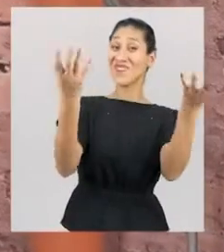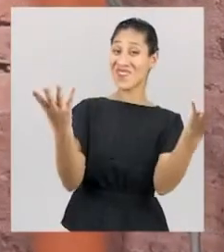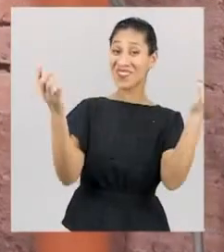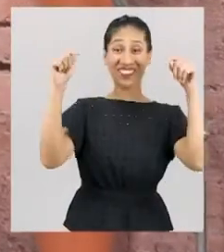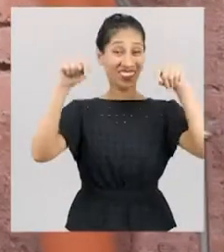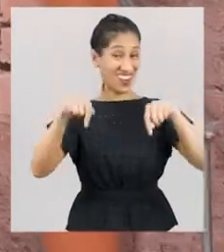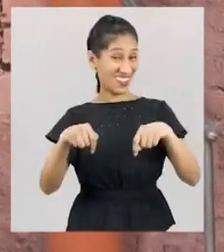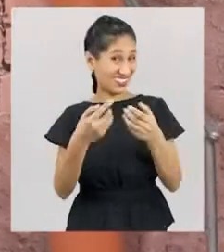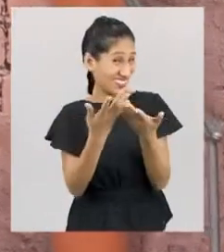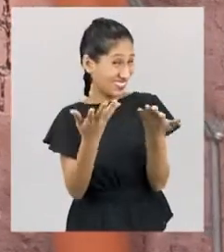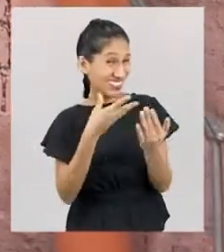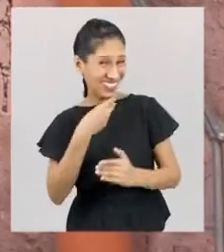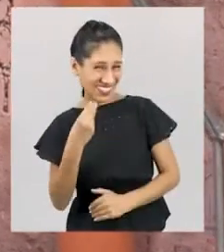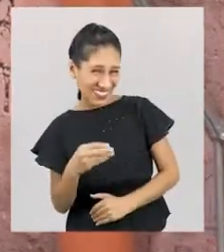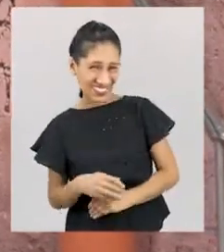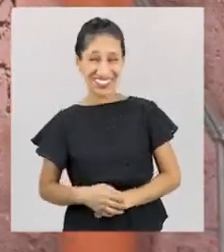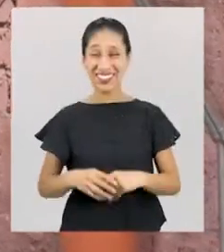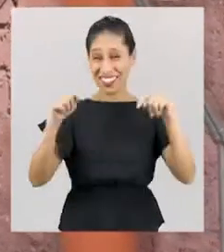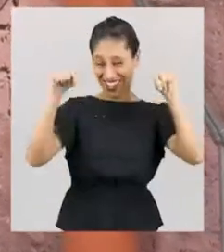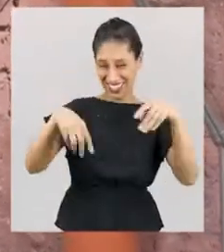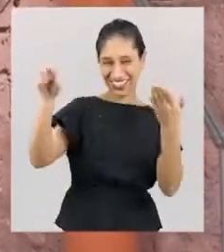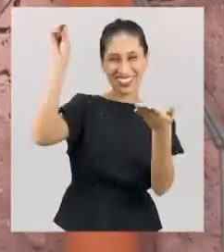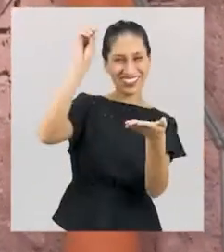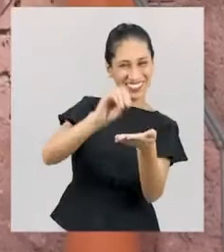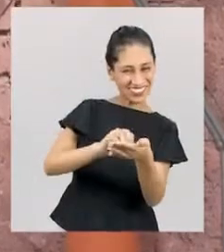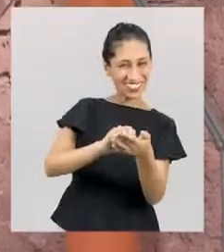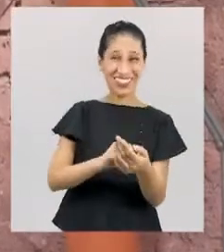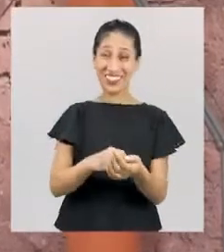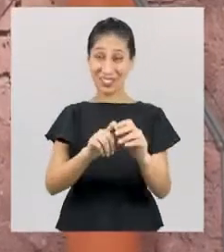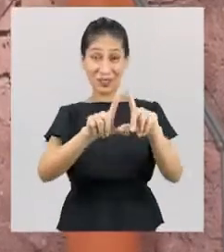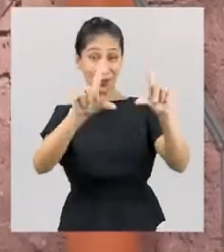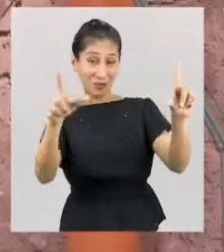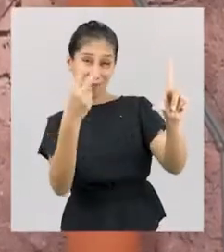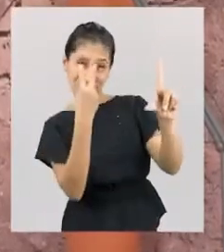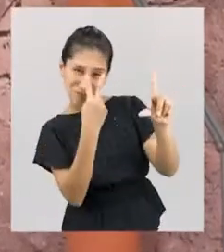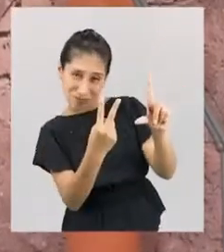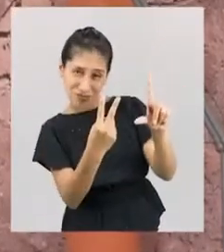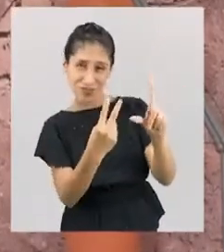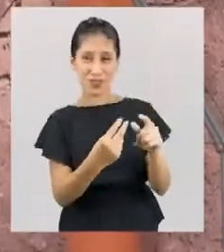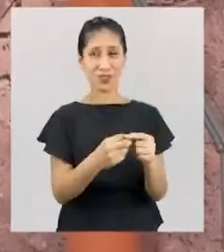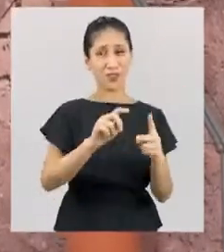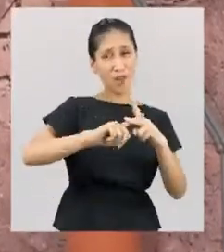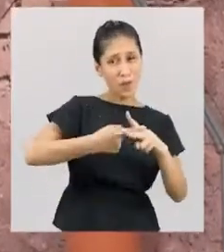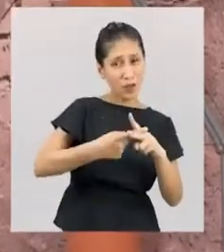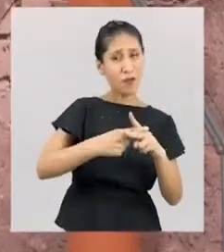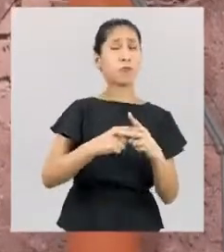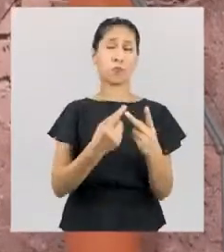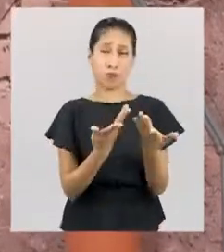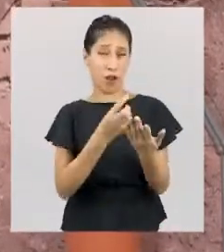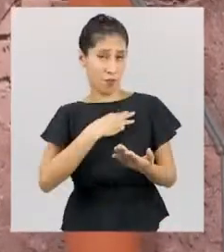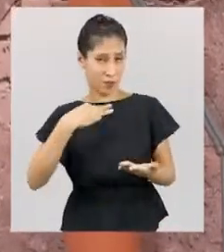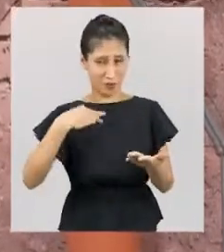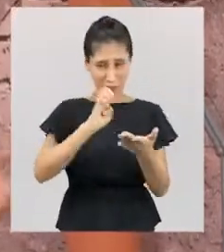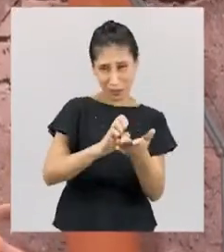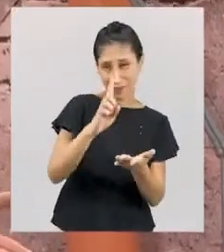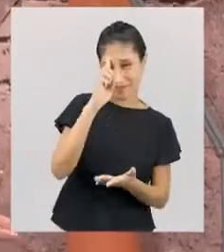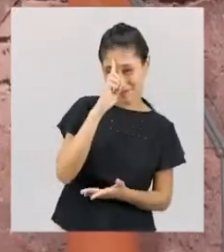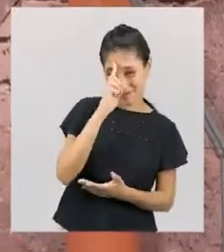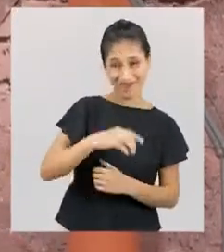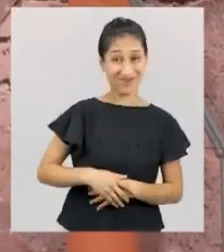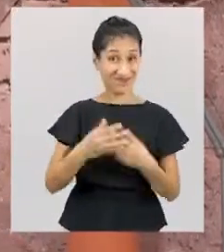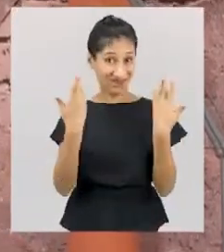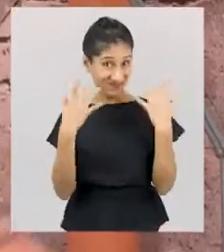¿Cómo están el día de hoy, chicas y chicos de la Pre? Aquí estamos otra vez con un programa que sale adelante gracias a la iniciativa del Ministerio de